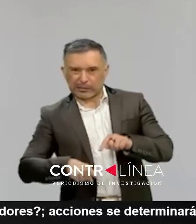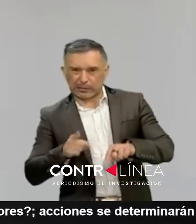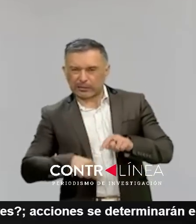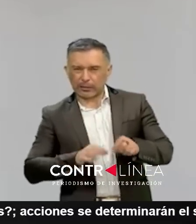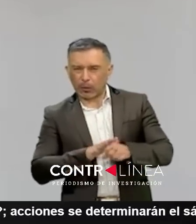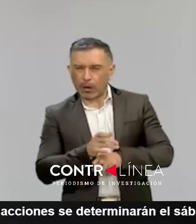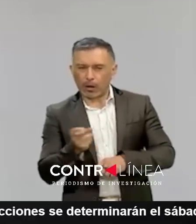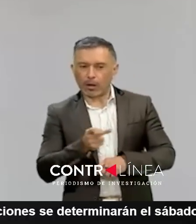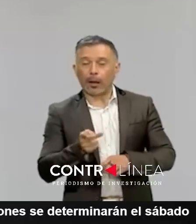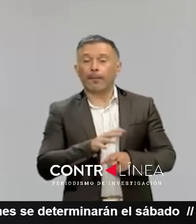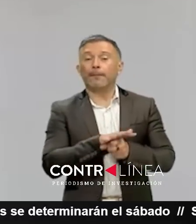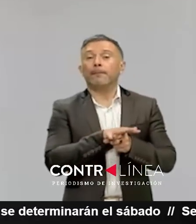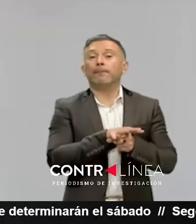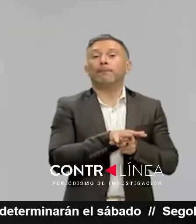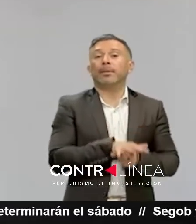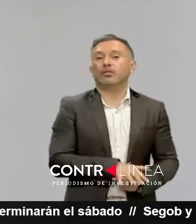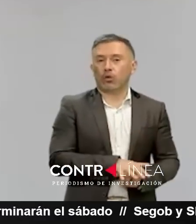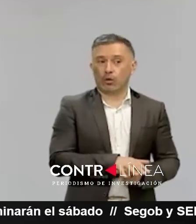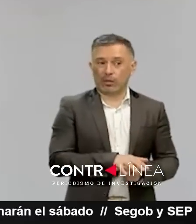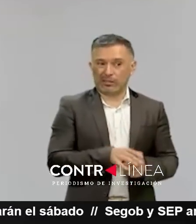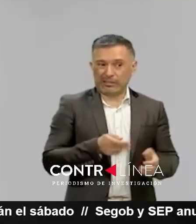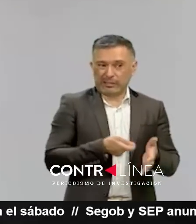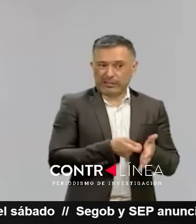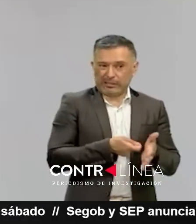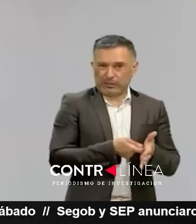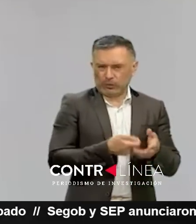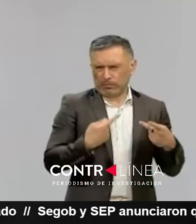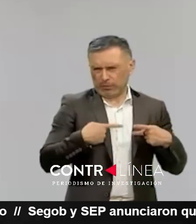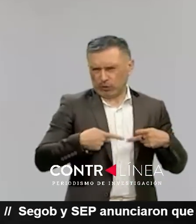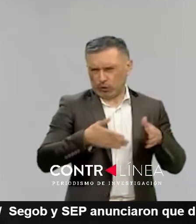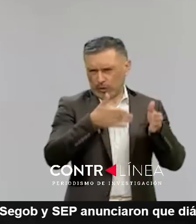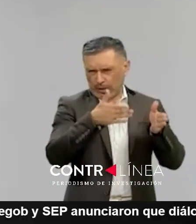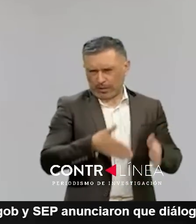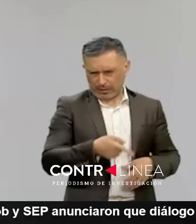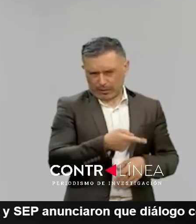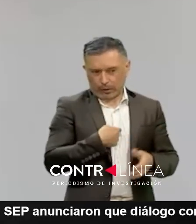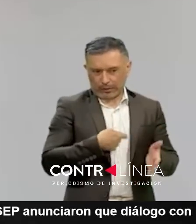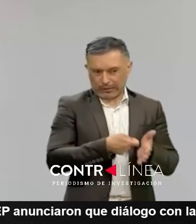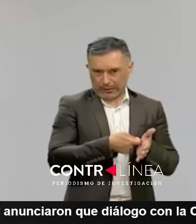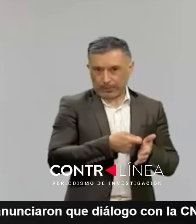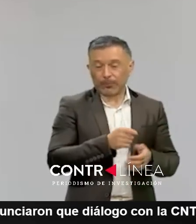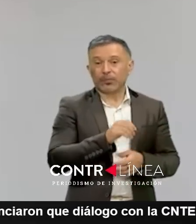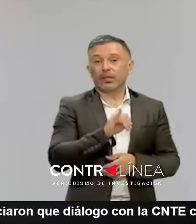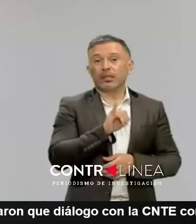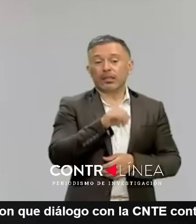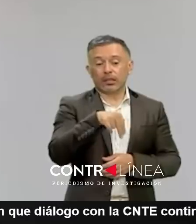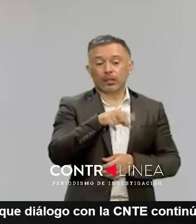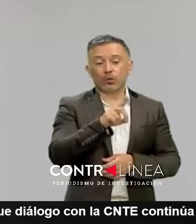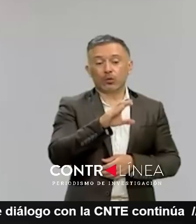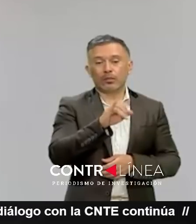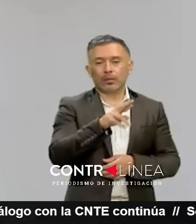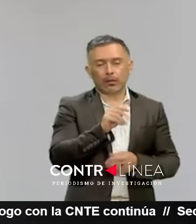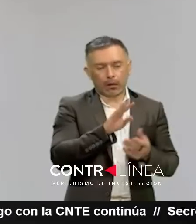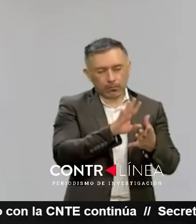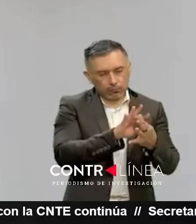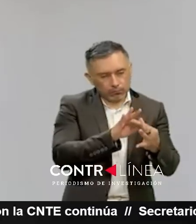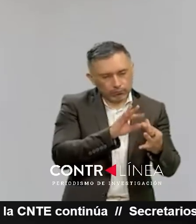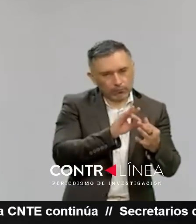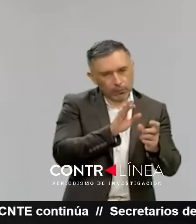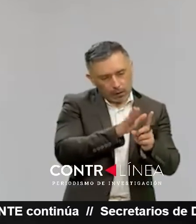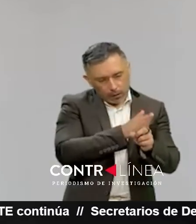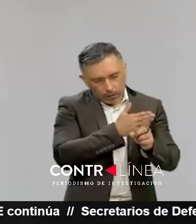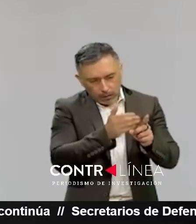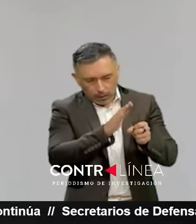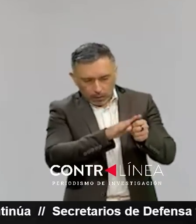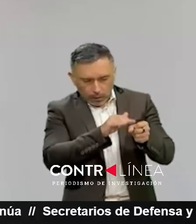de presión que se ejerce sobre una persona para realizar una acción. Inducir implica persuadir o convencer a